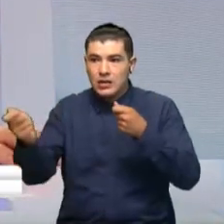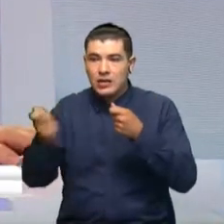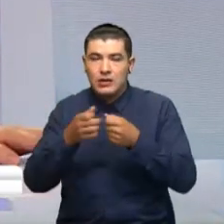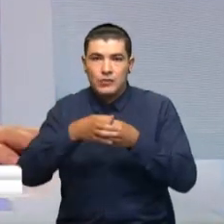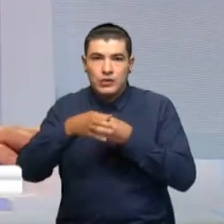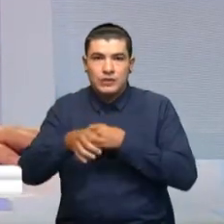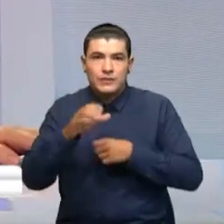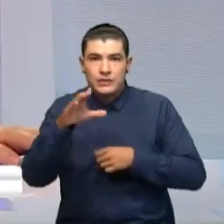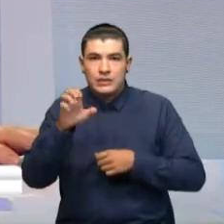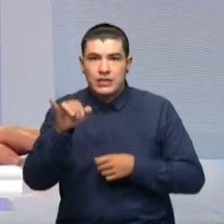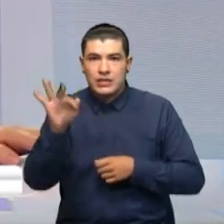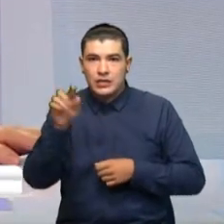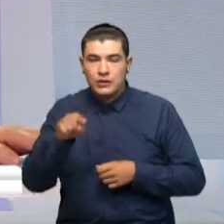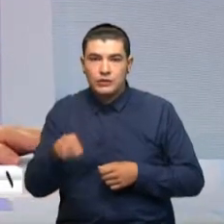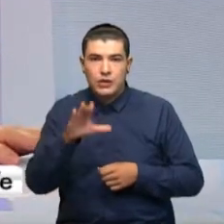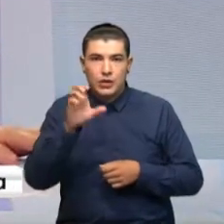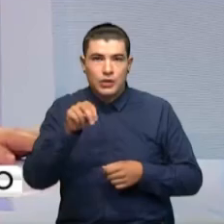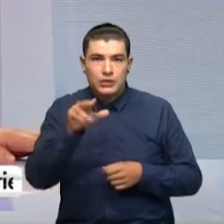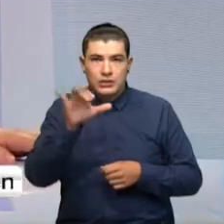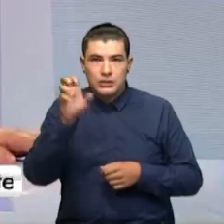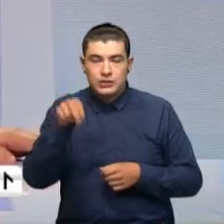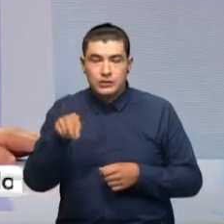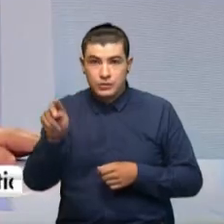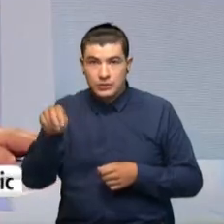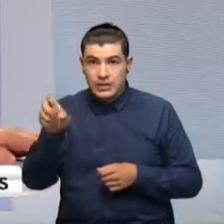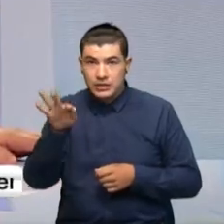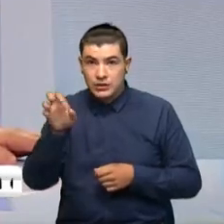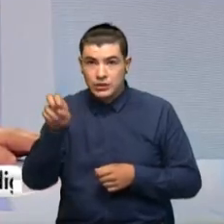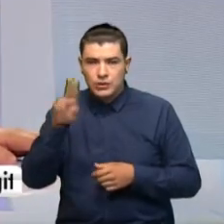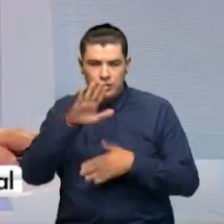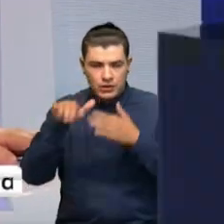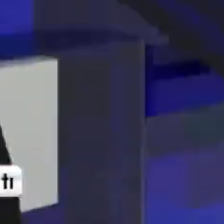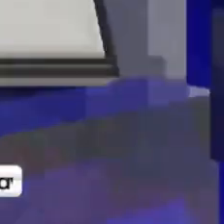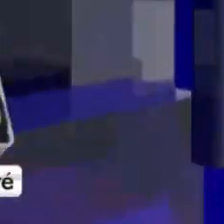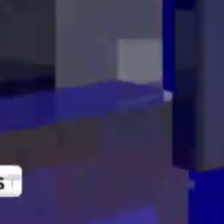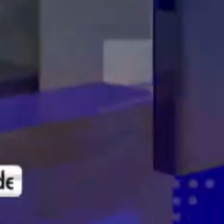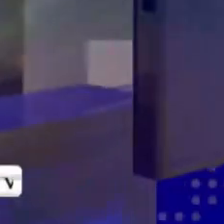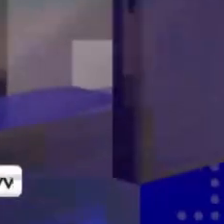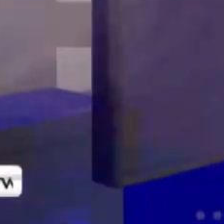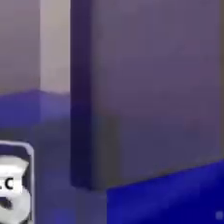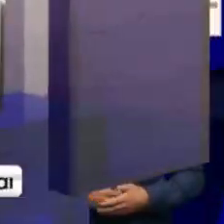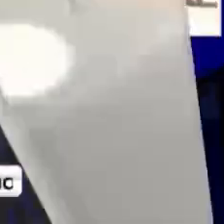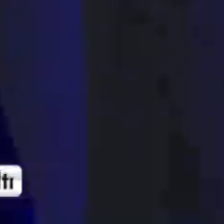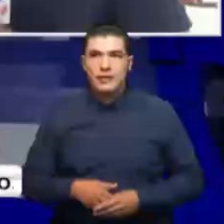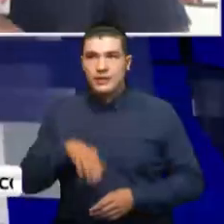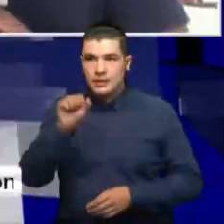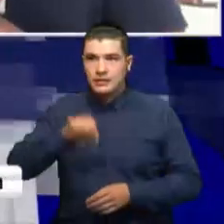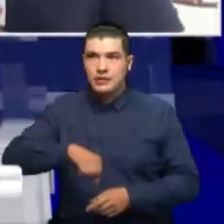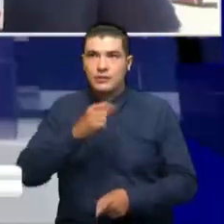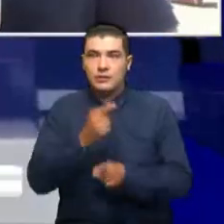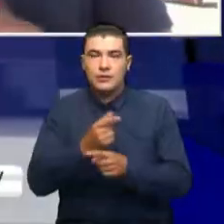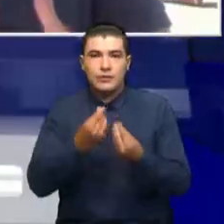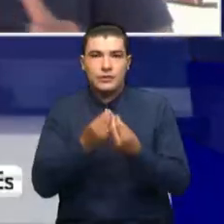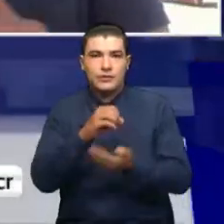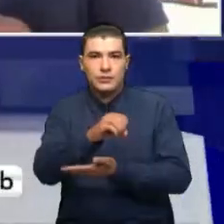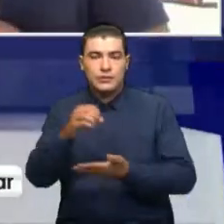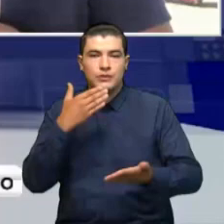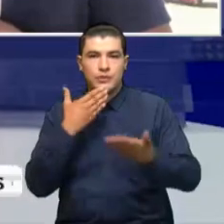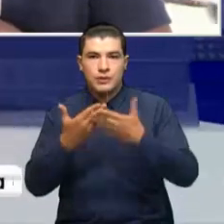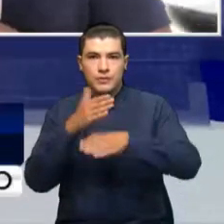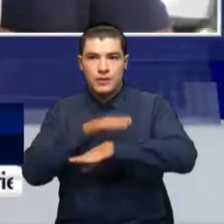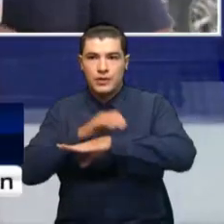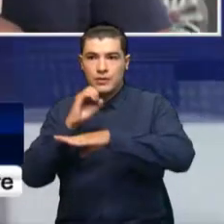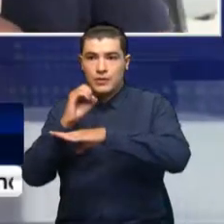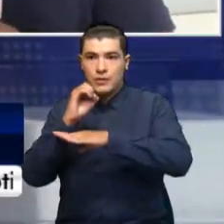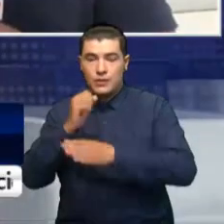los municipios del cerrito y concepción néstor suárez nos tiene toda la información adelante así es compañeros buenas tardes organismos de